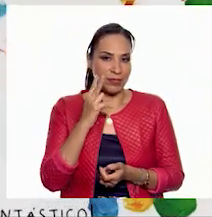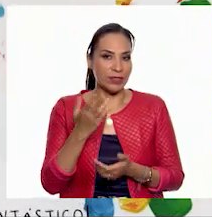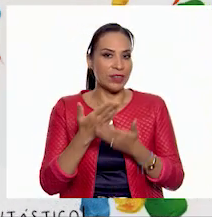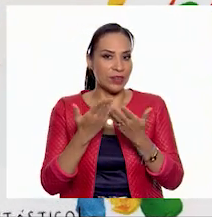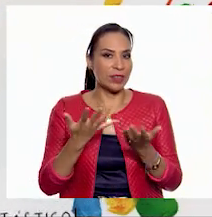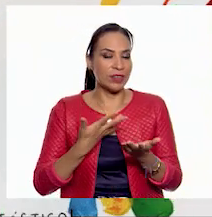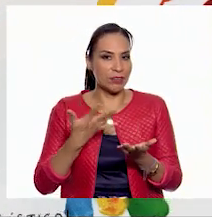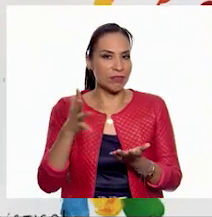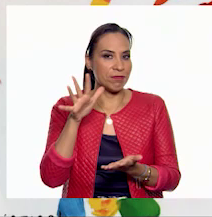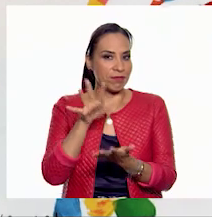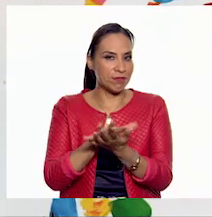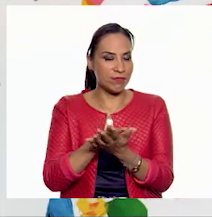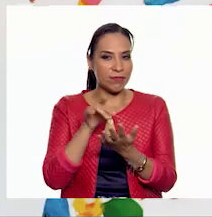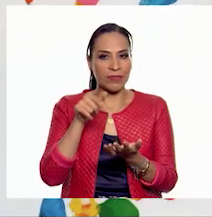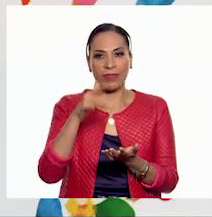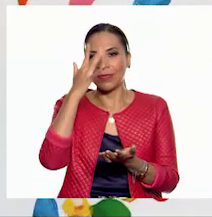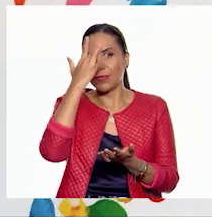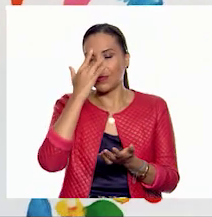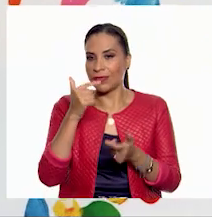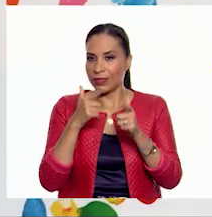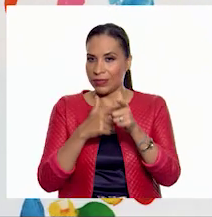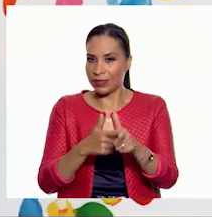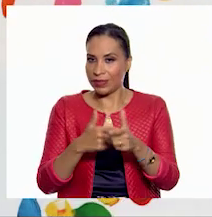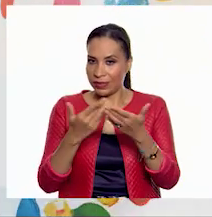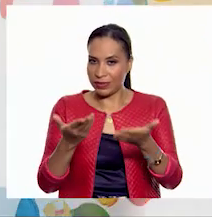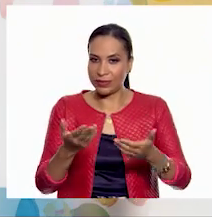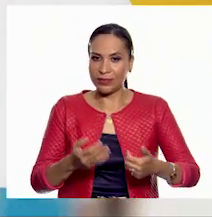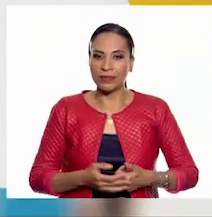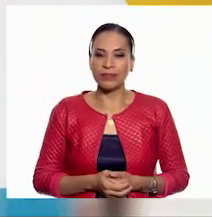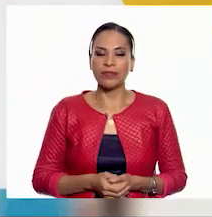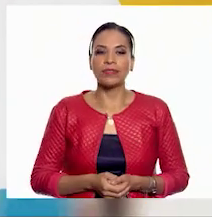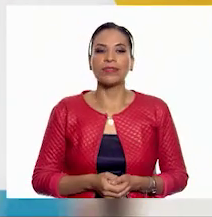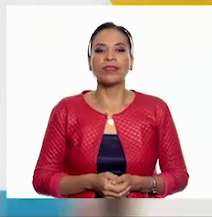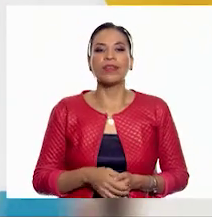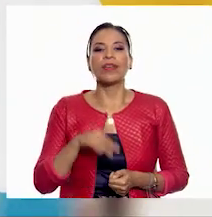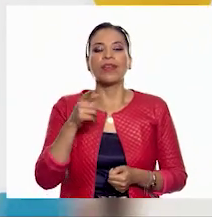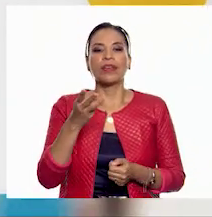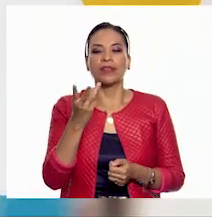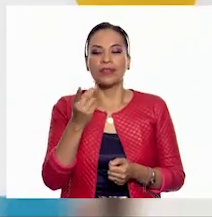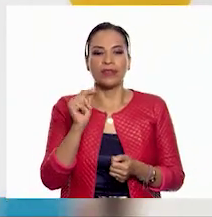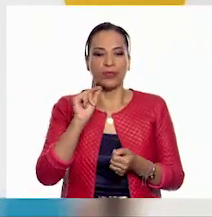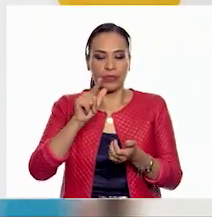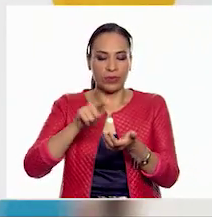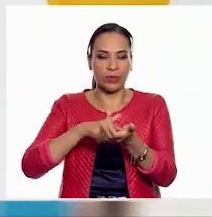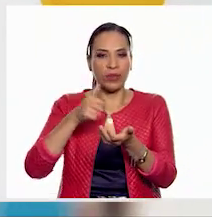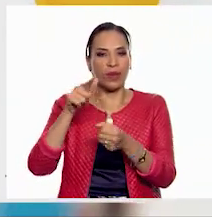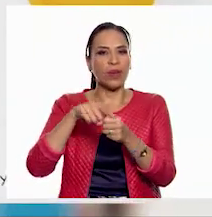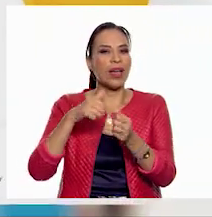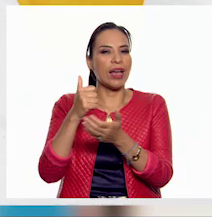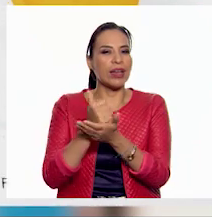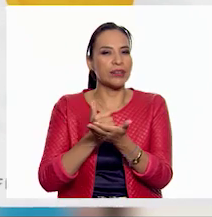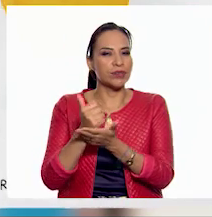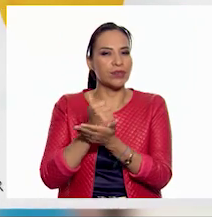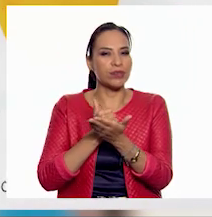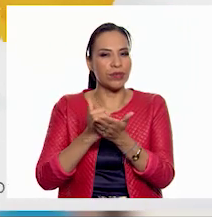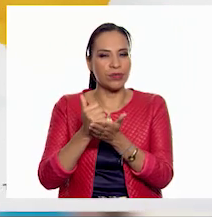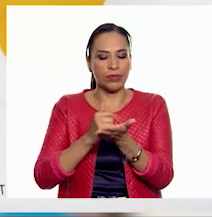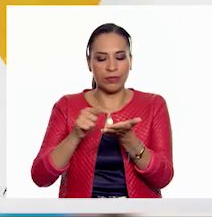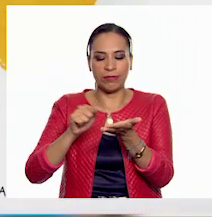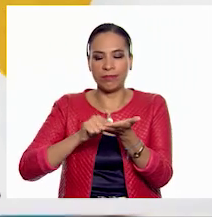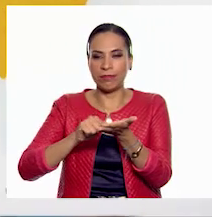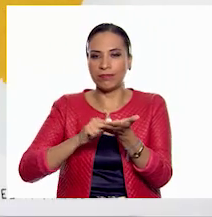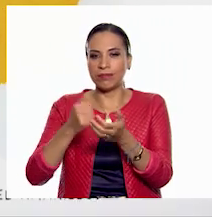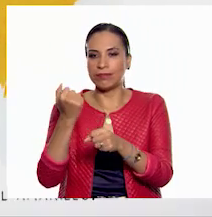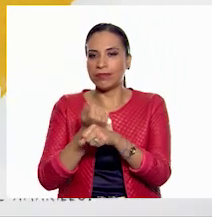Ahora tienes una mano mágica. ¿Seguimos? Toma con tus dedos un poco de azul y frota el